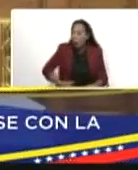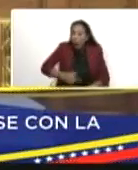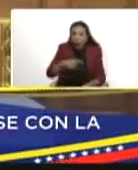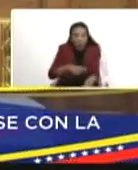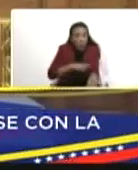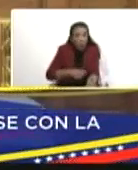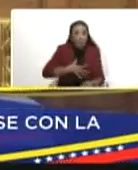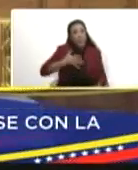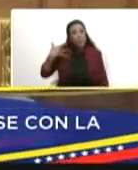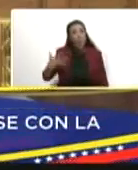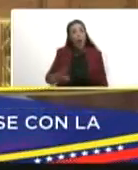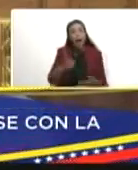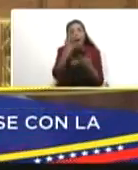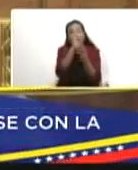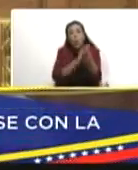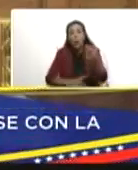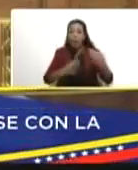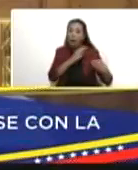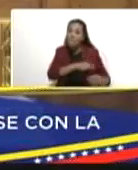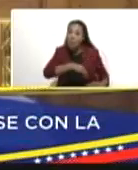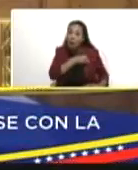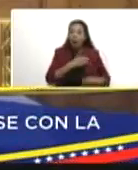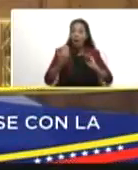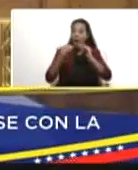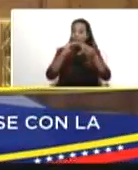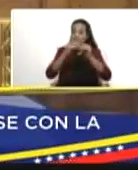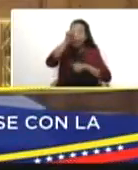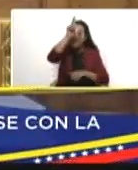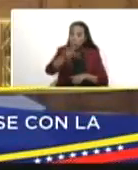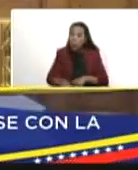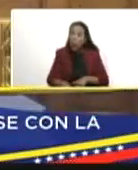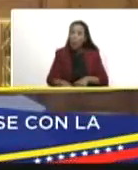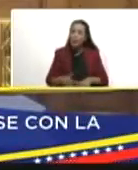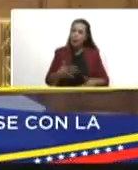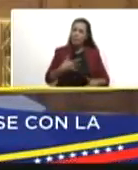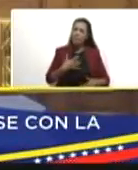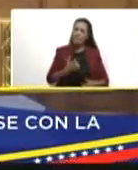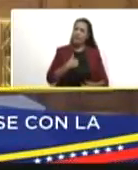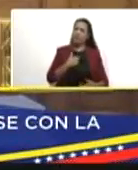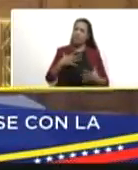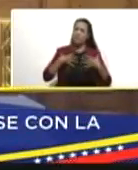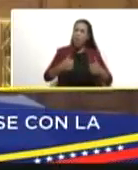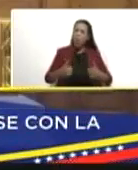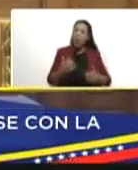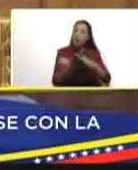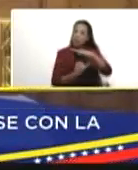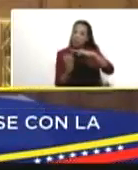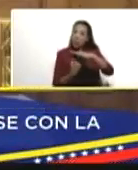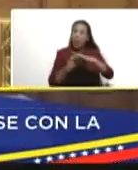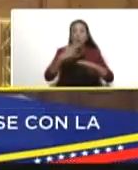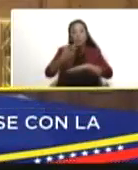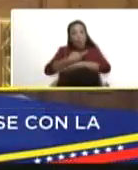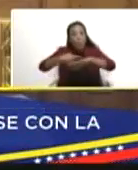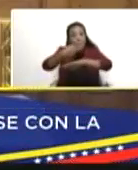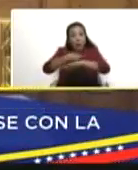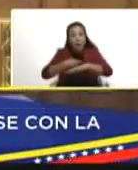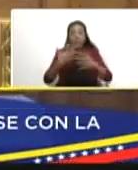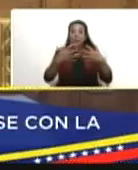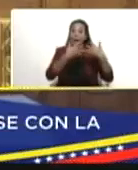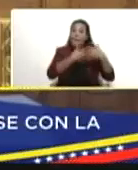la espiritualidad la moral y afecta a las instituciones a